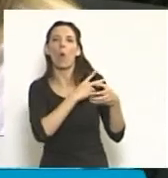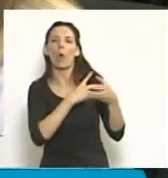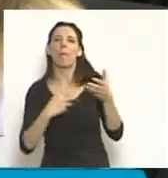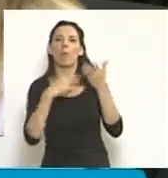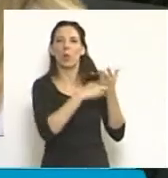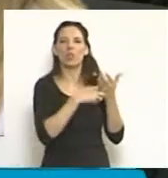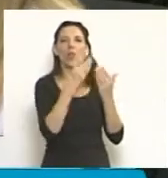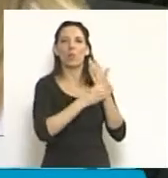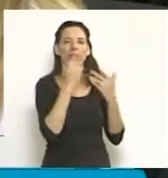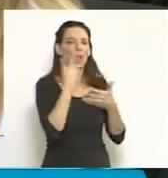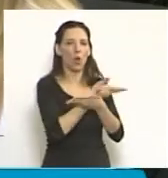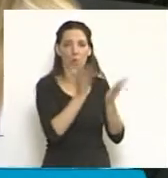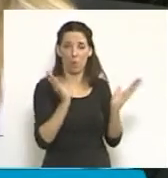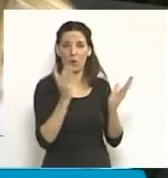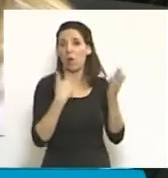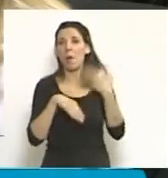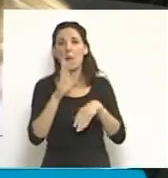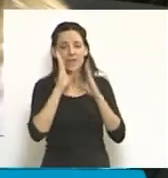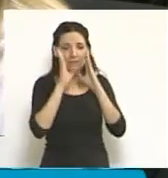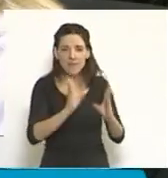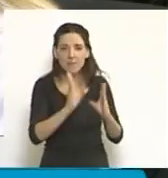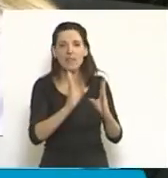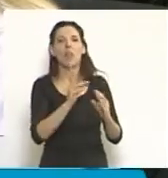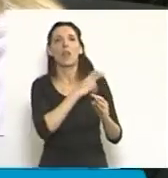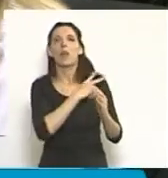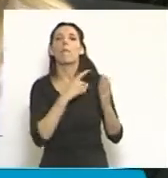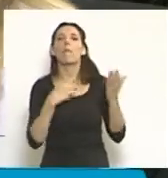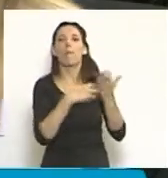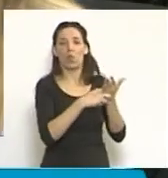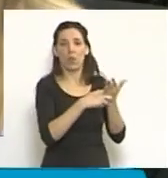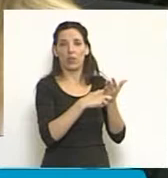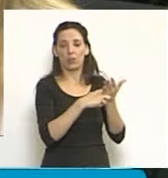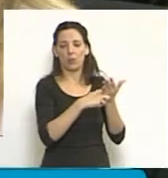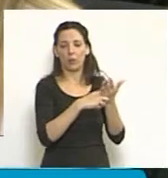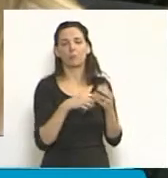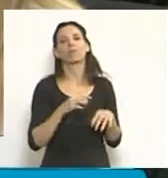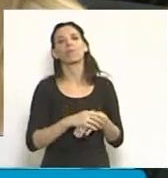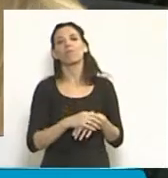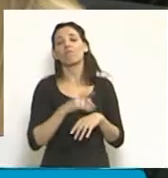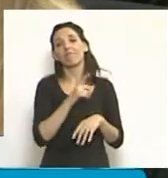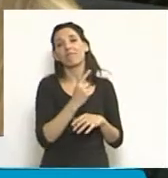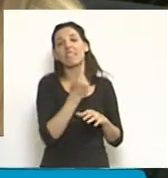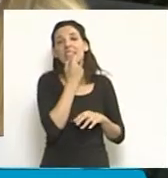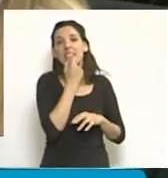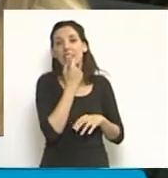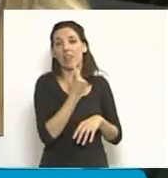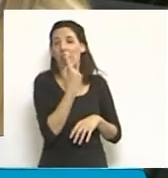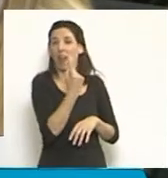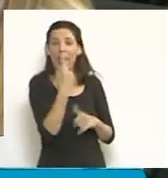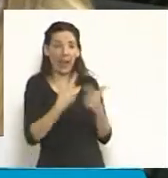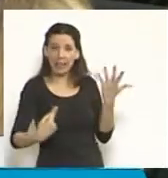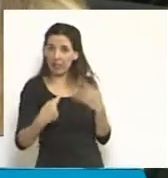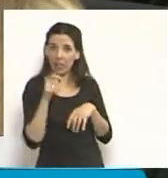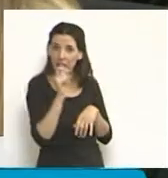del Ministerio Público y en particular de la Procuración General de la Nación. Una procuración que, si por algo se ha